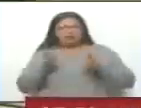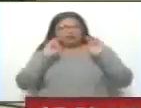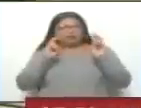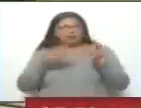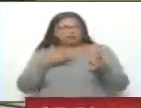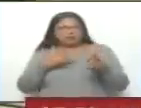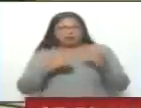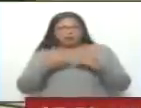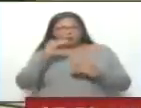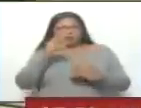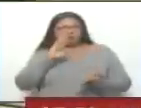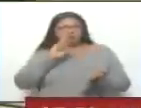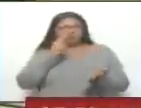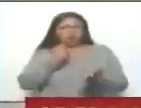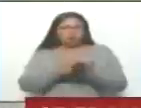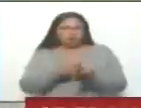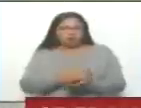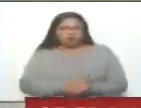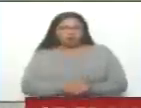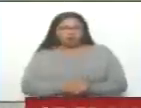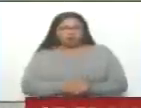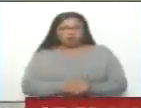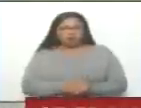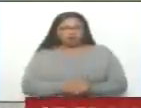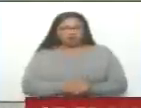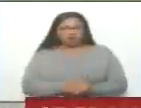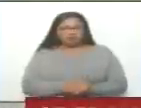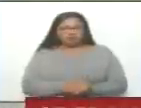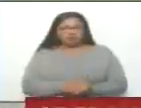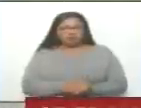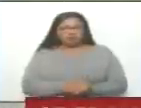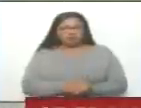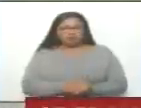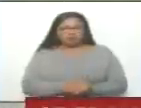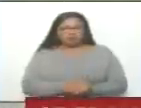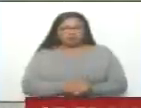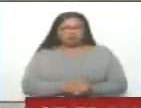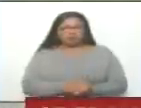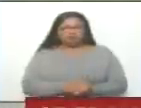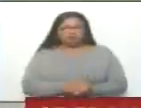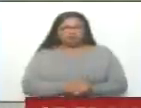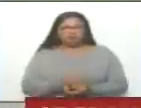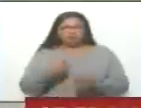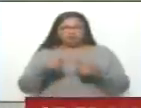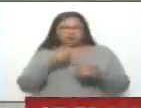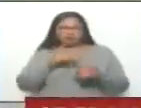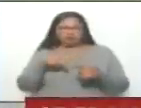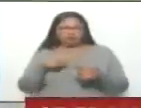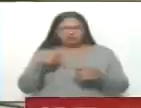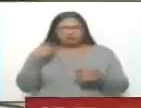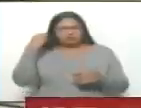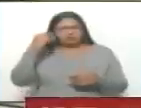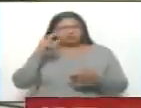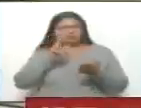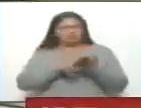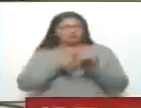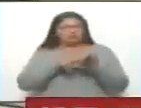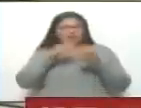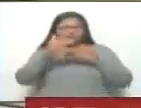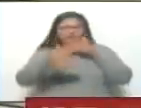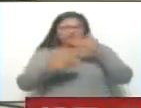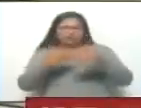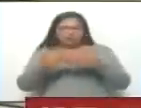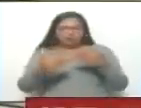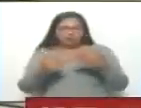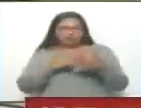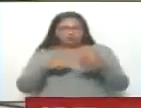es el aumento salarial. Ese es el tema sensible. Pero nosotros creemos que si se aprueba por módulo y se comienza